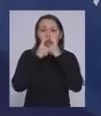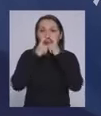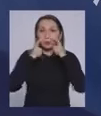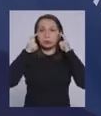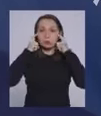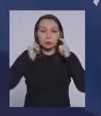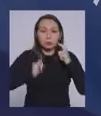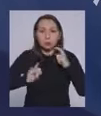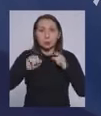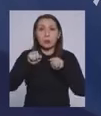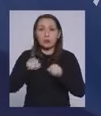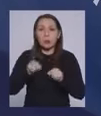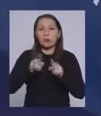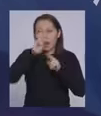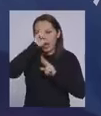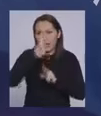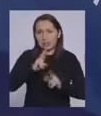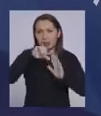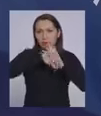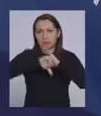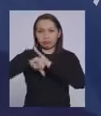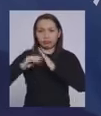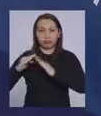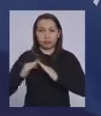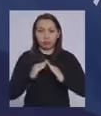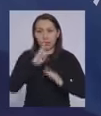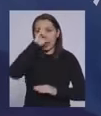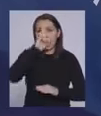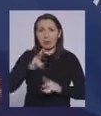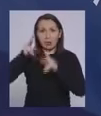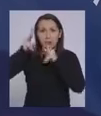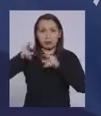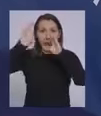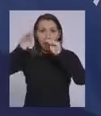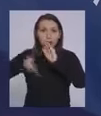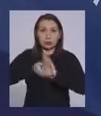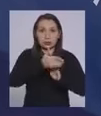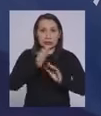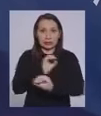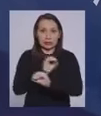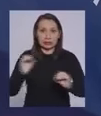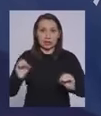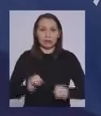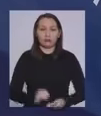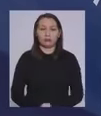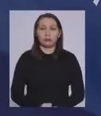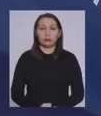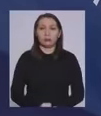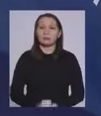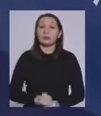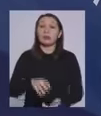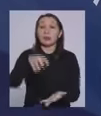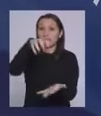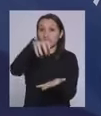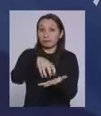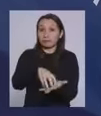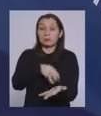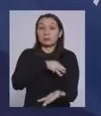mascarilla, respetar la cuarentena, respetar el toque de queda. La región